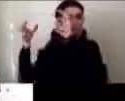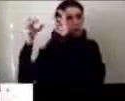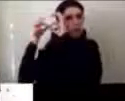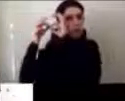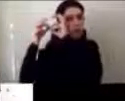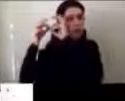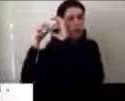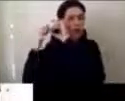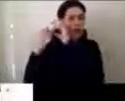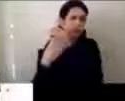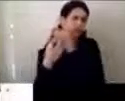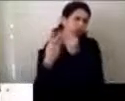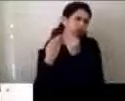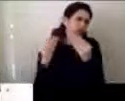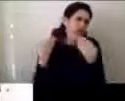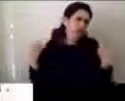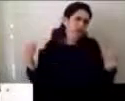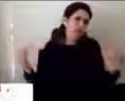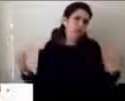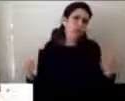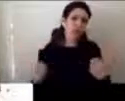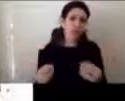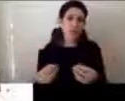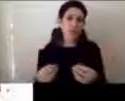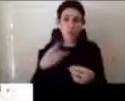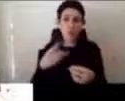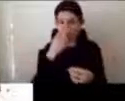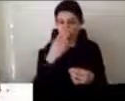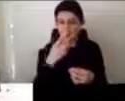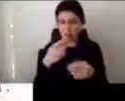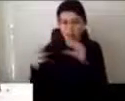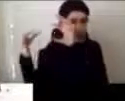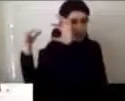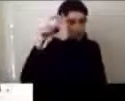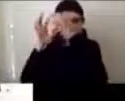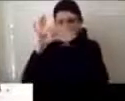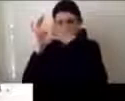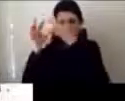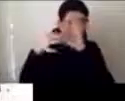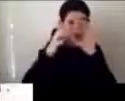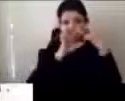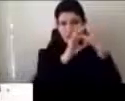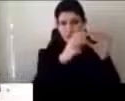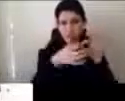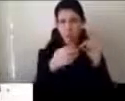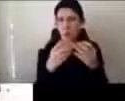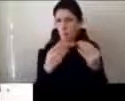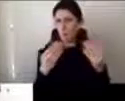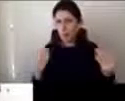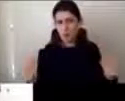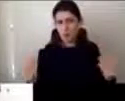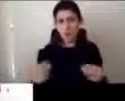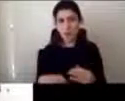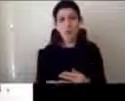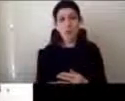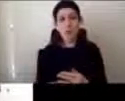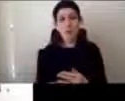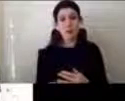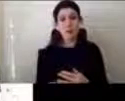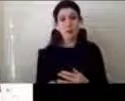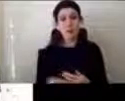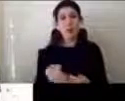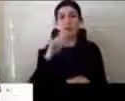exuberante. Si ustedes se fijan, hay mucha conectividad entre las neuronas, lo cual significa